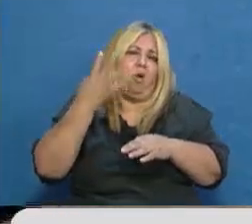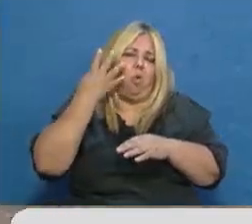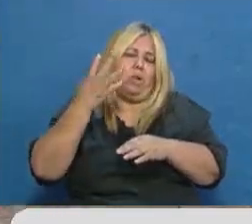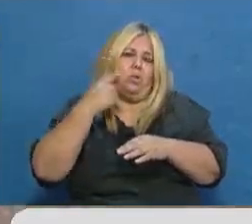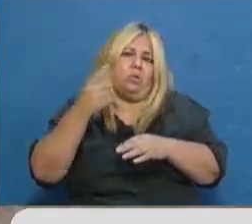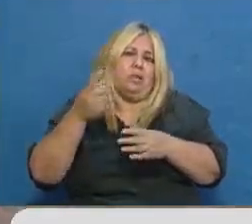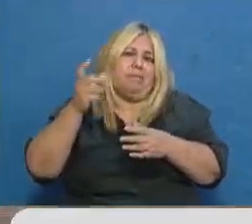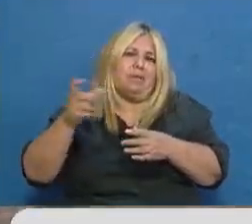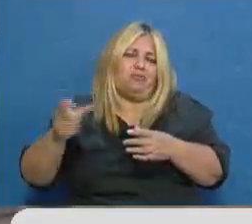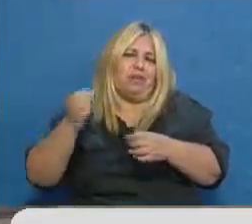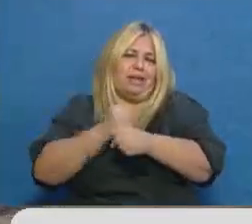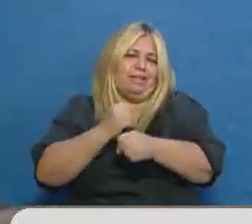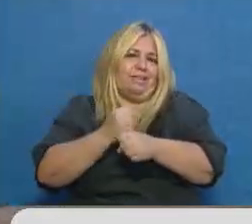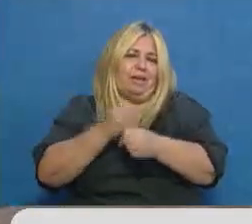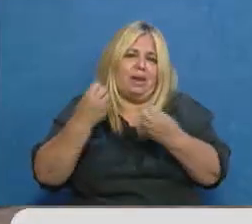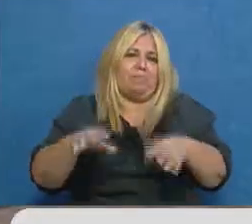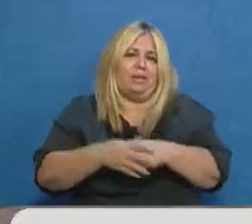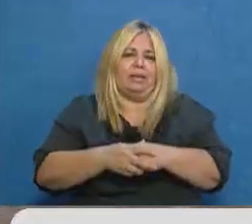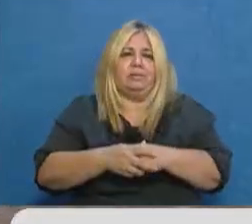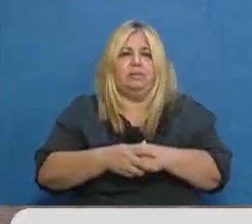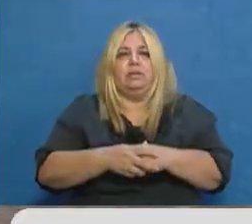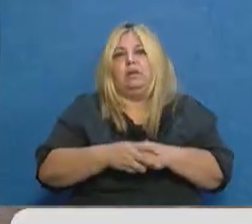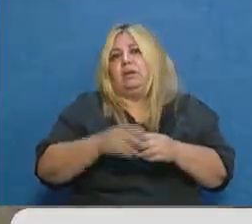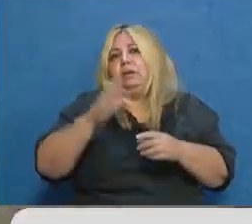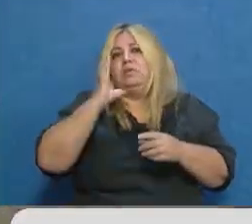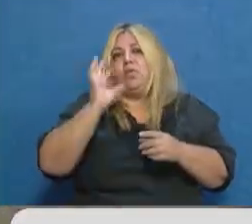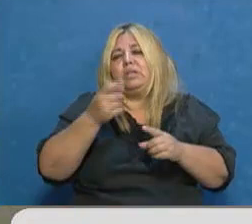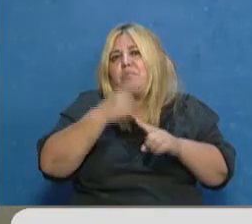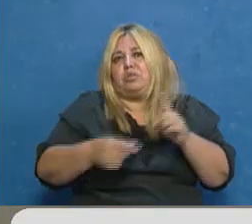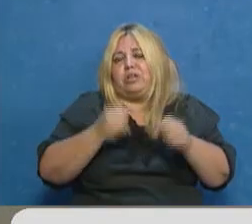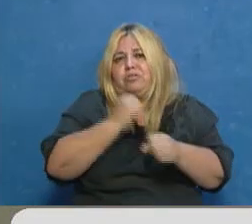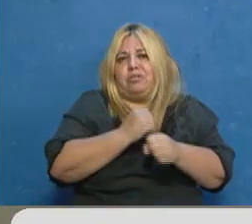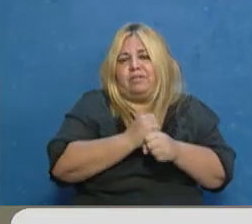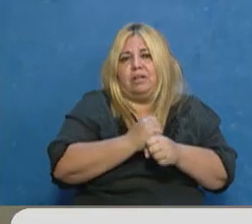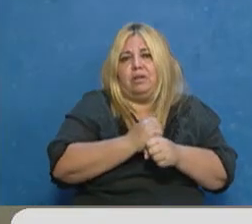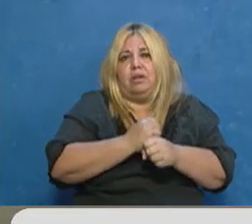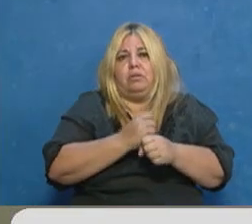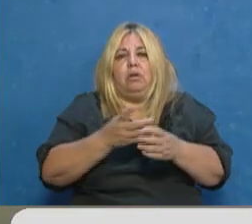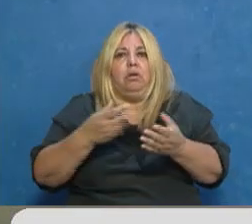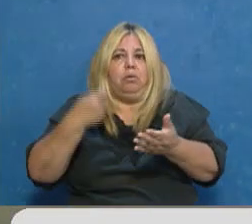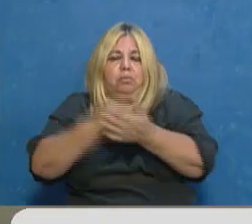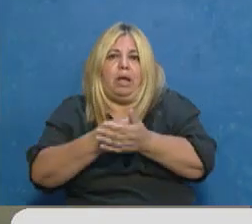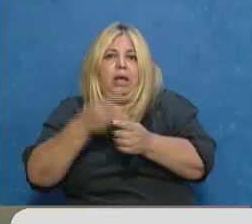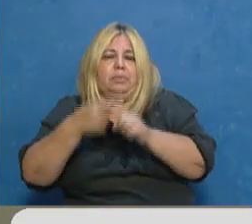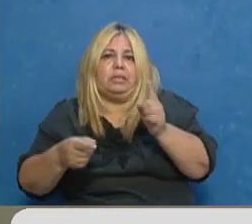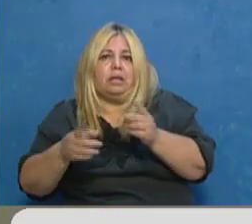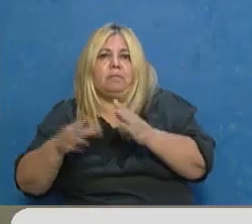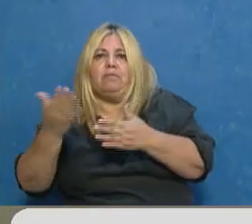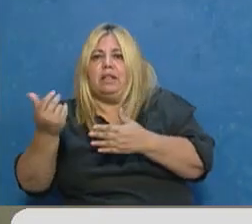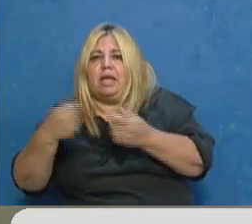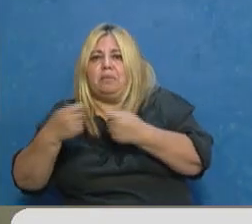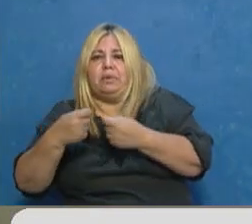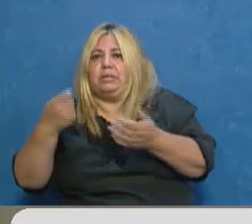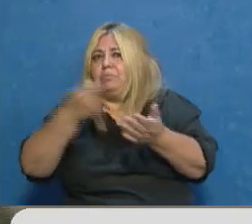trabajando. Estamos cobrando un 50% con la ATP porque ya las empresas no tienen para pagar ese otro 25% que le corresponde. Están desde marzo